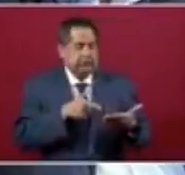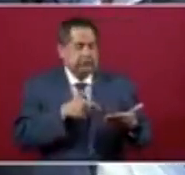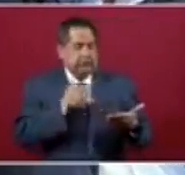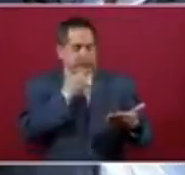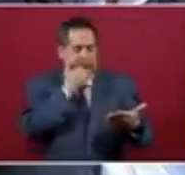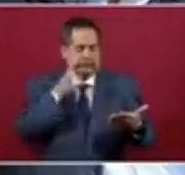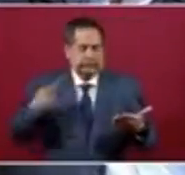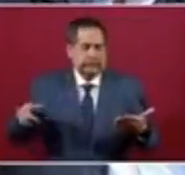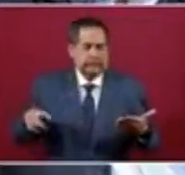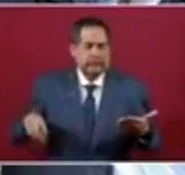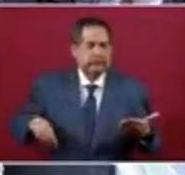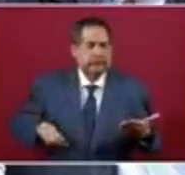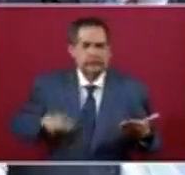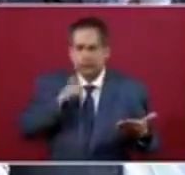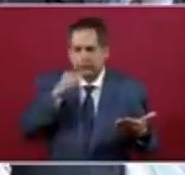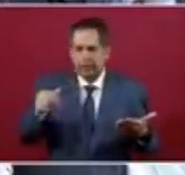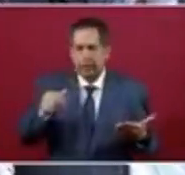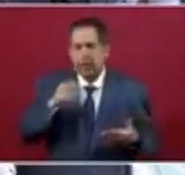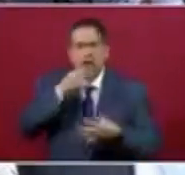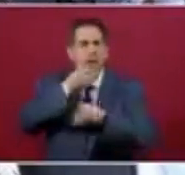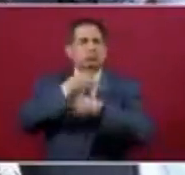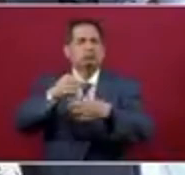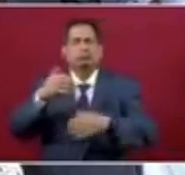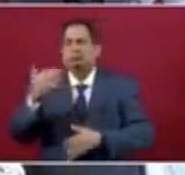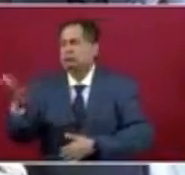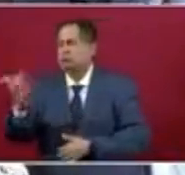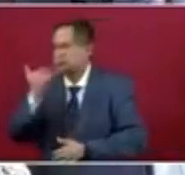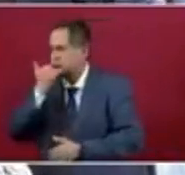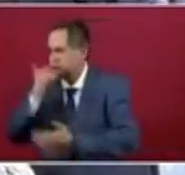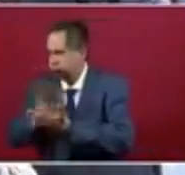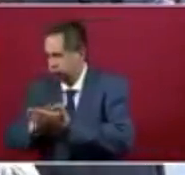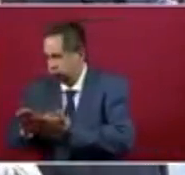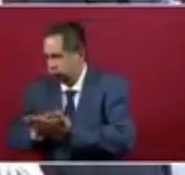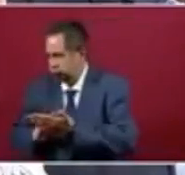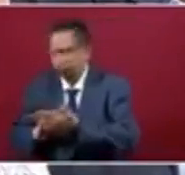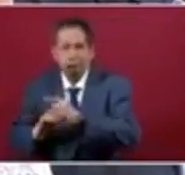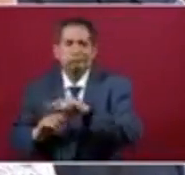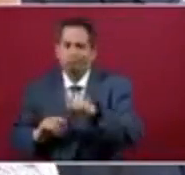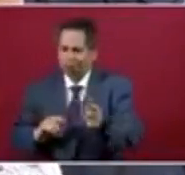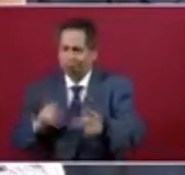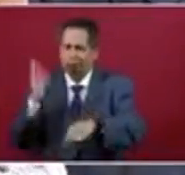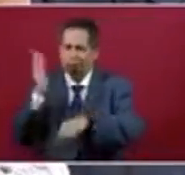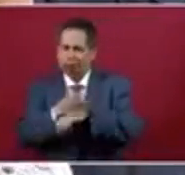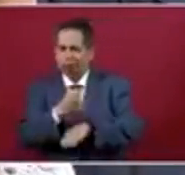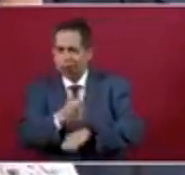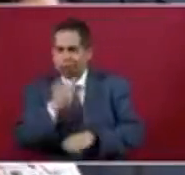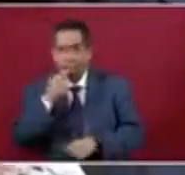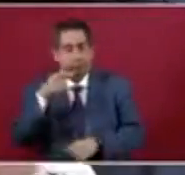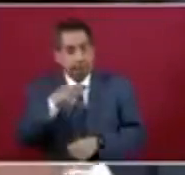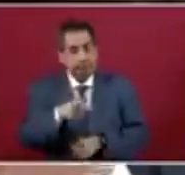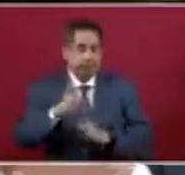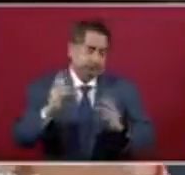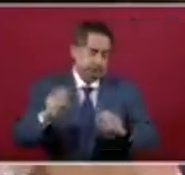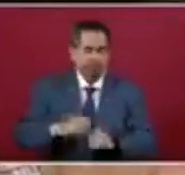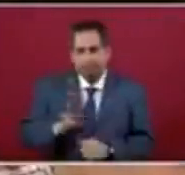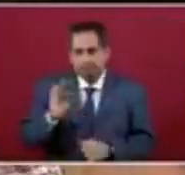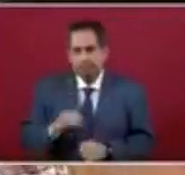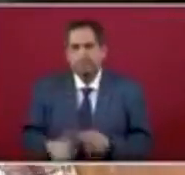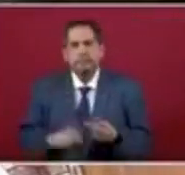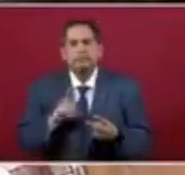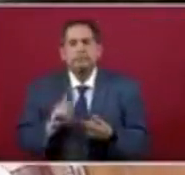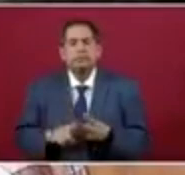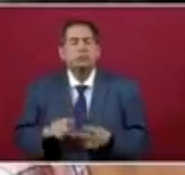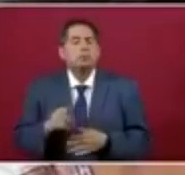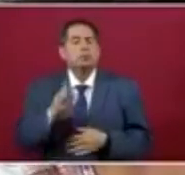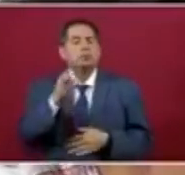se lo merecen, y castigar a quien verdaderamente cometió pues un atropello? Eso por un lado. Por otra parte, usted